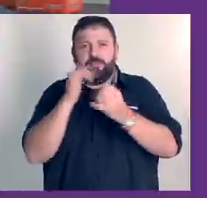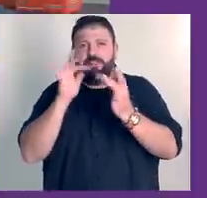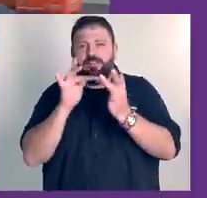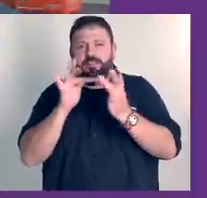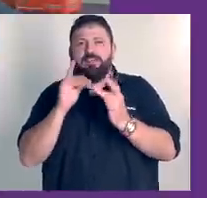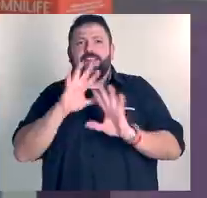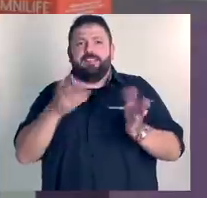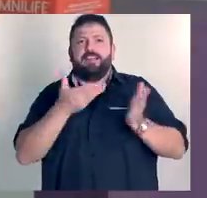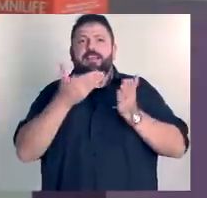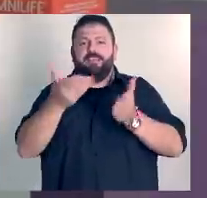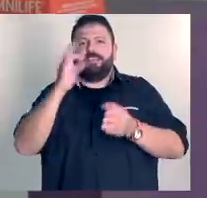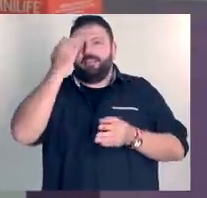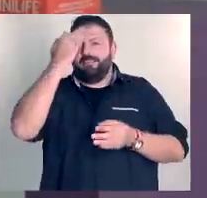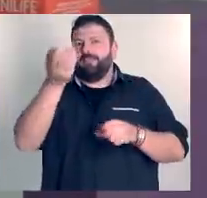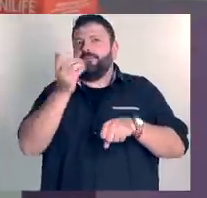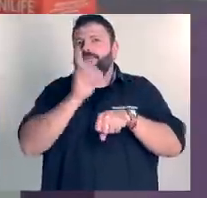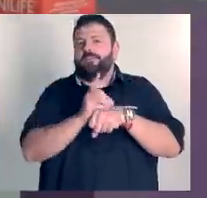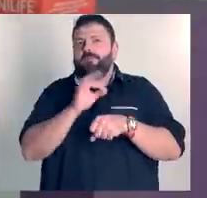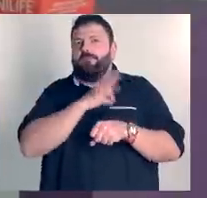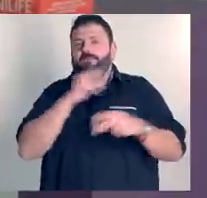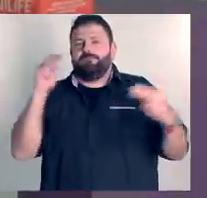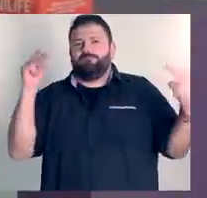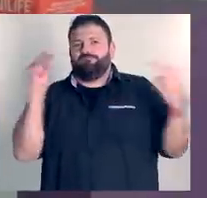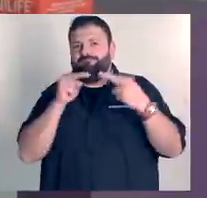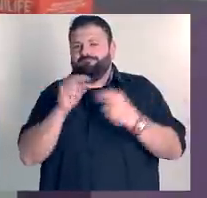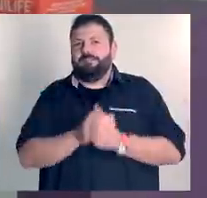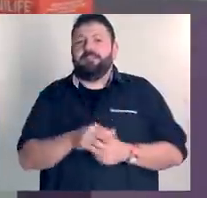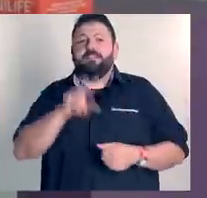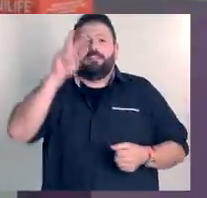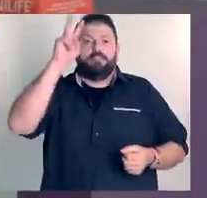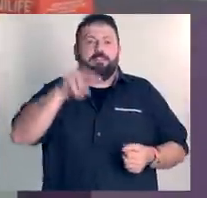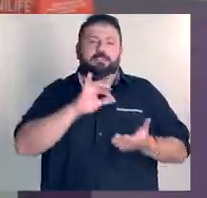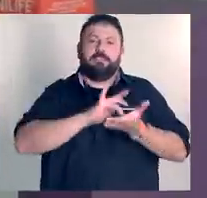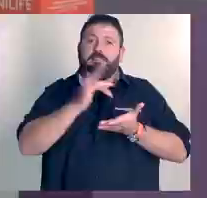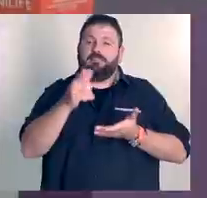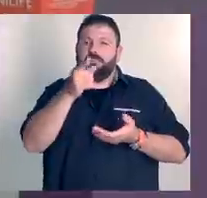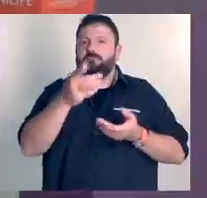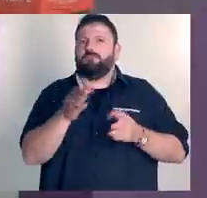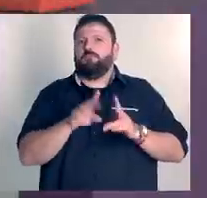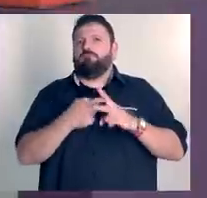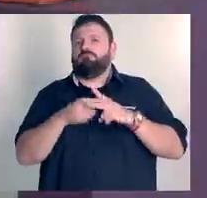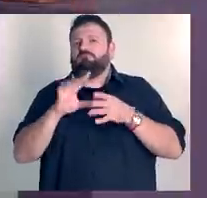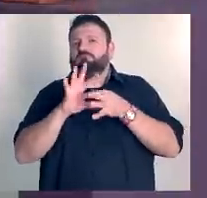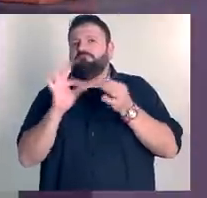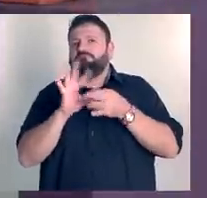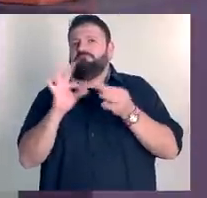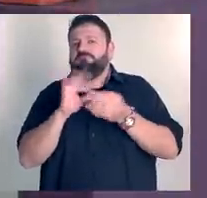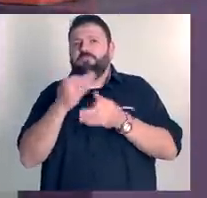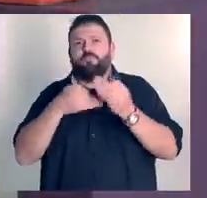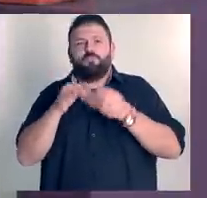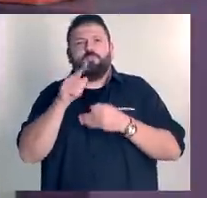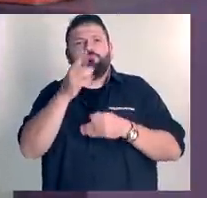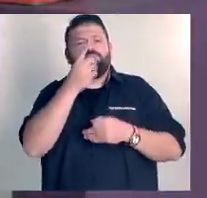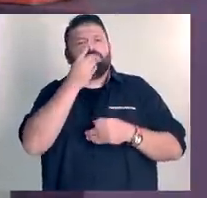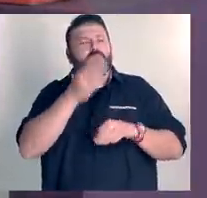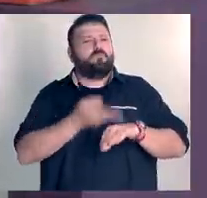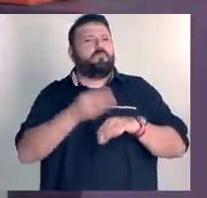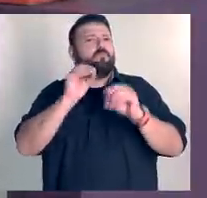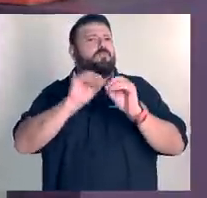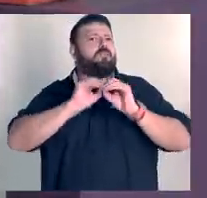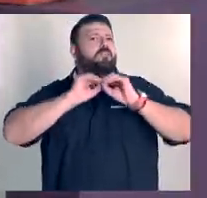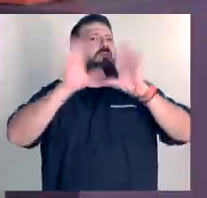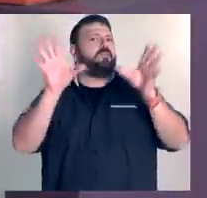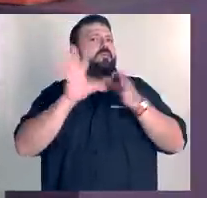ya llegará el tiempo que nos los vamos a poder dar. Y de verdad agradecer mucho tu participación porque has dicho algo muy claro y creo que